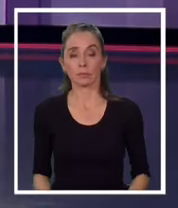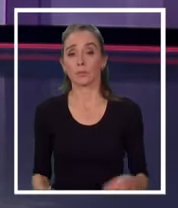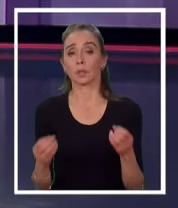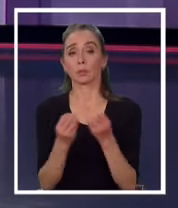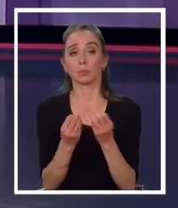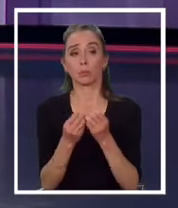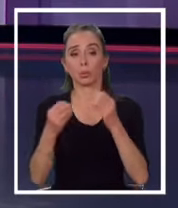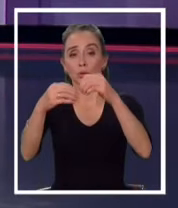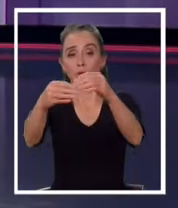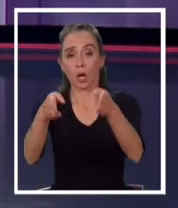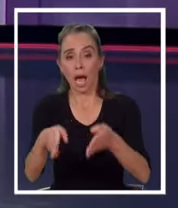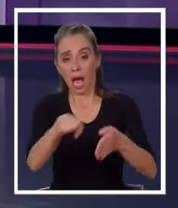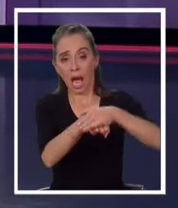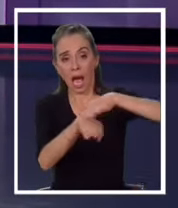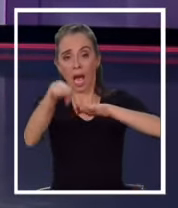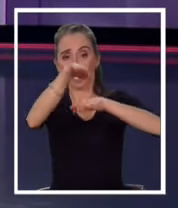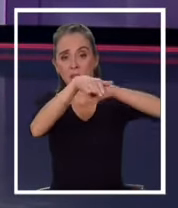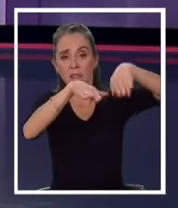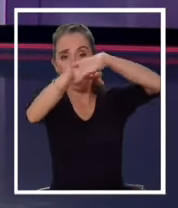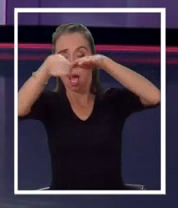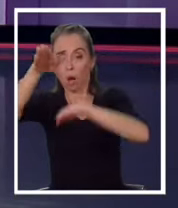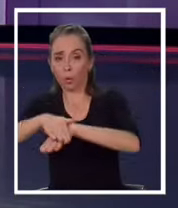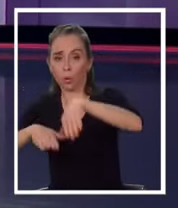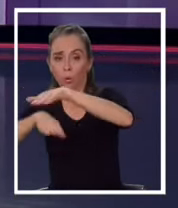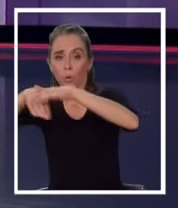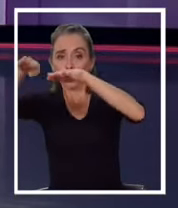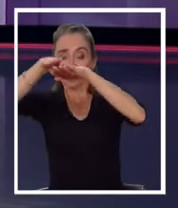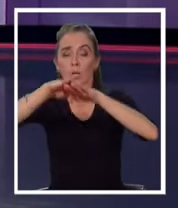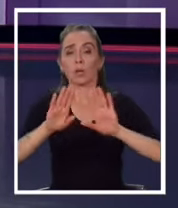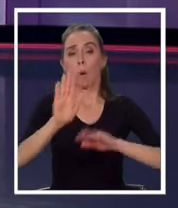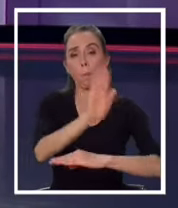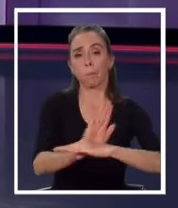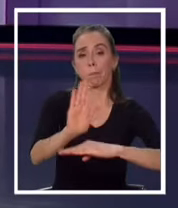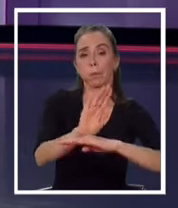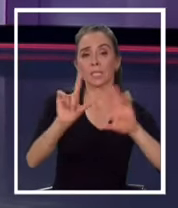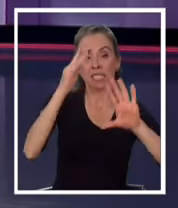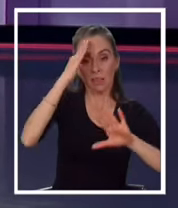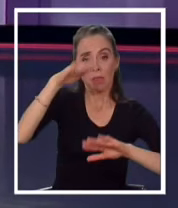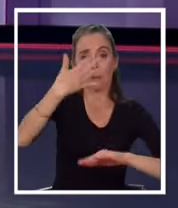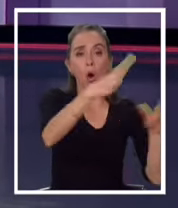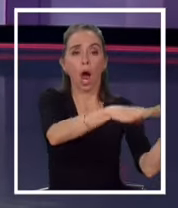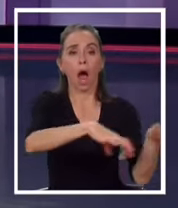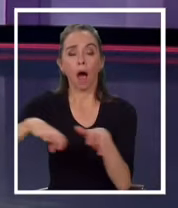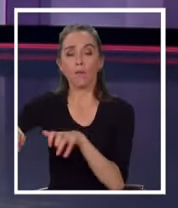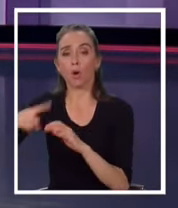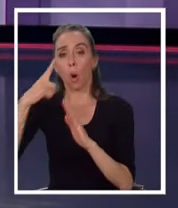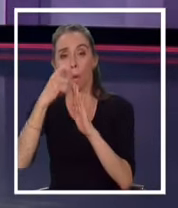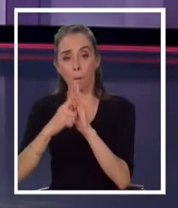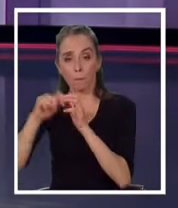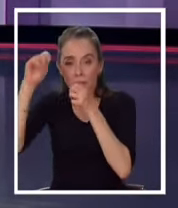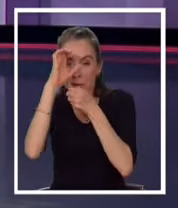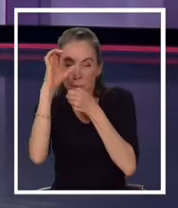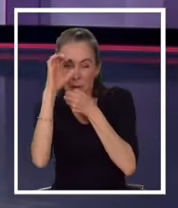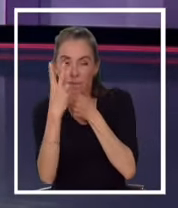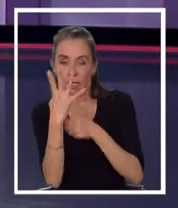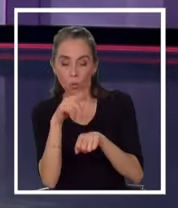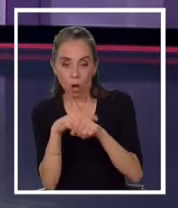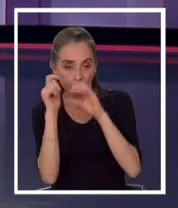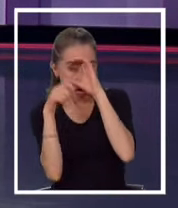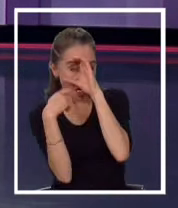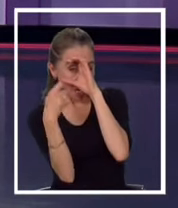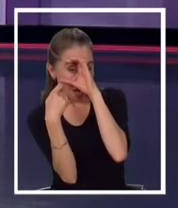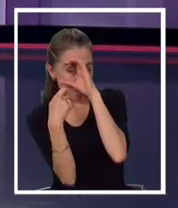Decenas de ataúdes apilados en el suelo y que son retirados hasta 7 días después. Durante más de un mes, un equipo de 24 horas